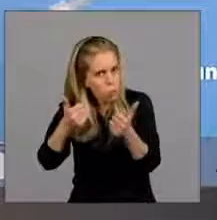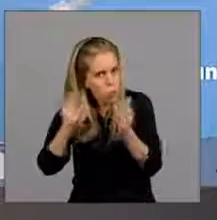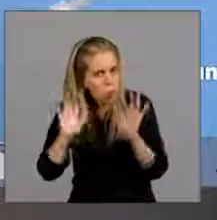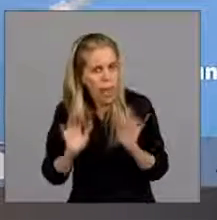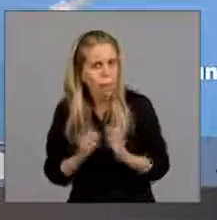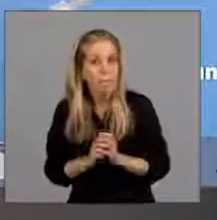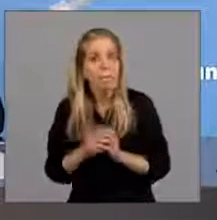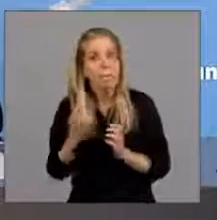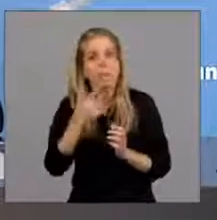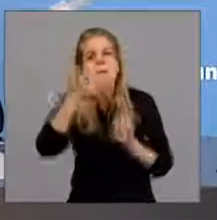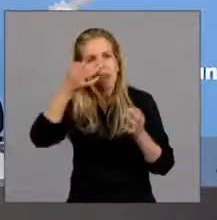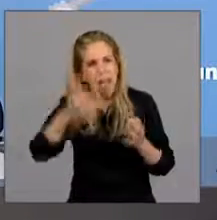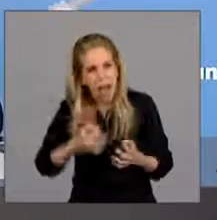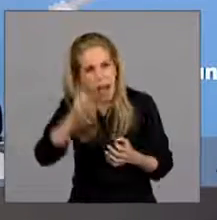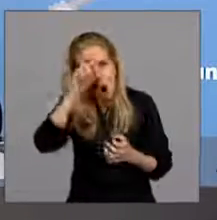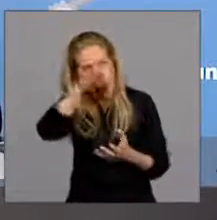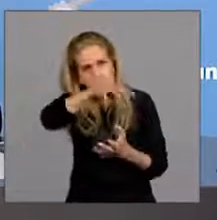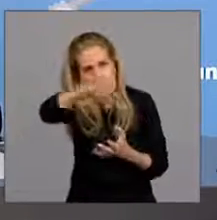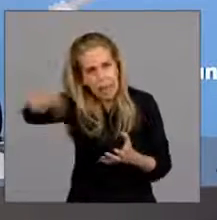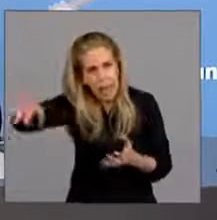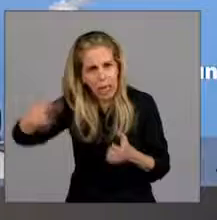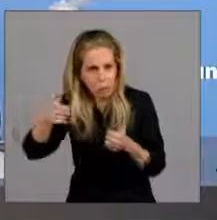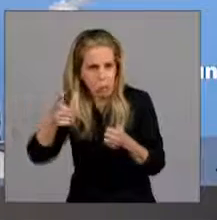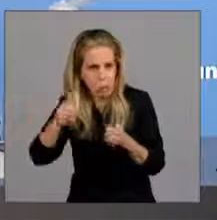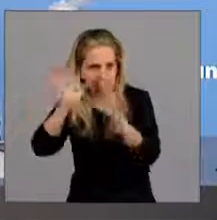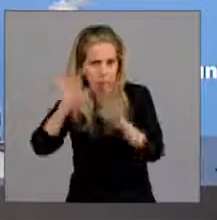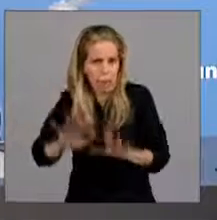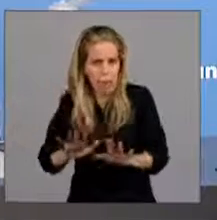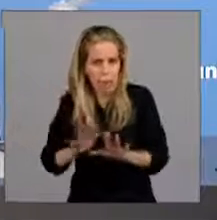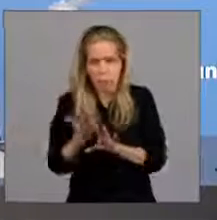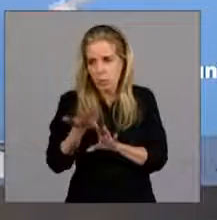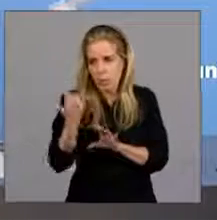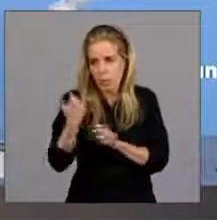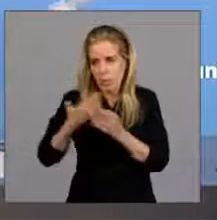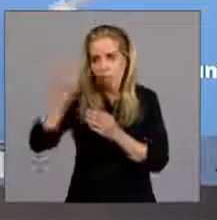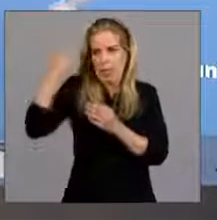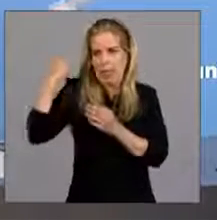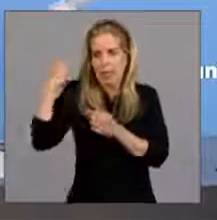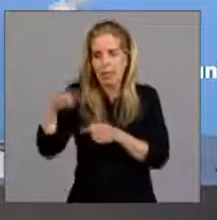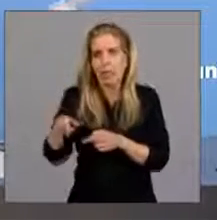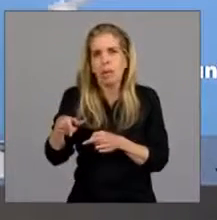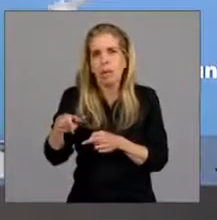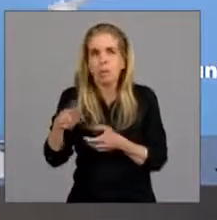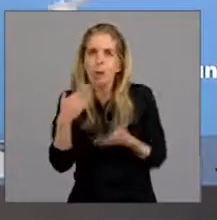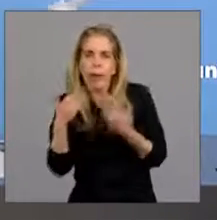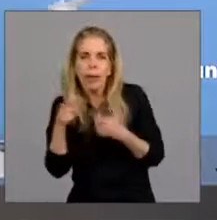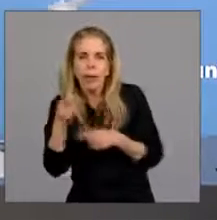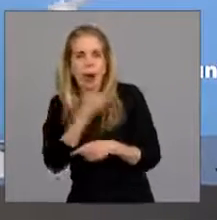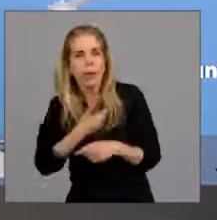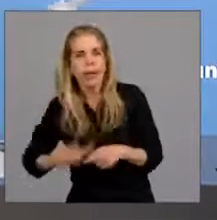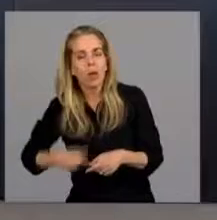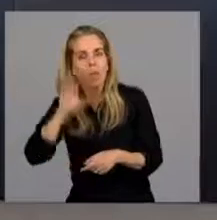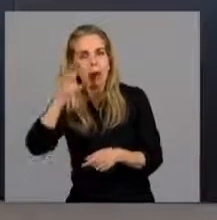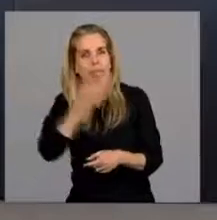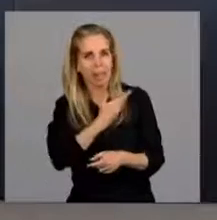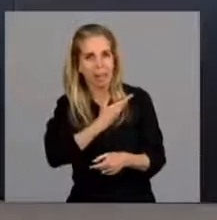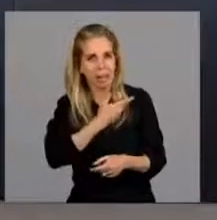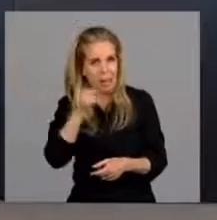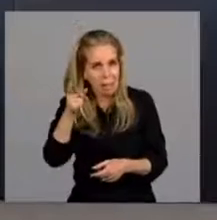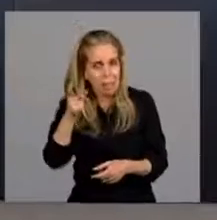la verdad es que el sistema de salud está bien. Ayer o antes de ayer estaba hablando con el gobernador de Santa Fe,